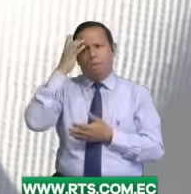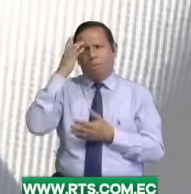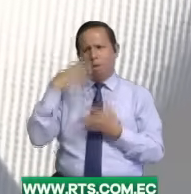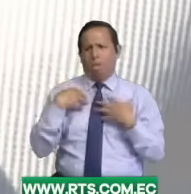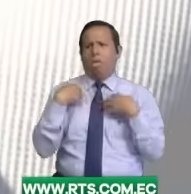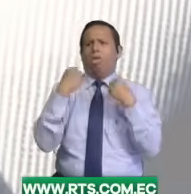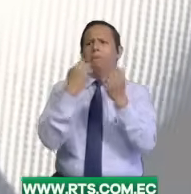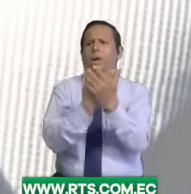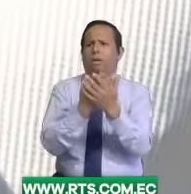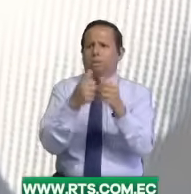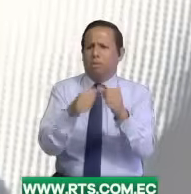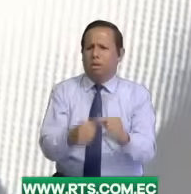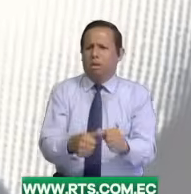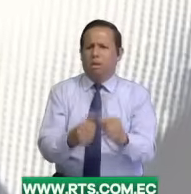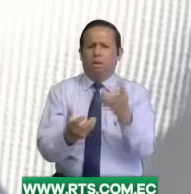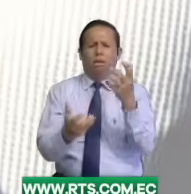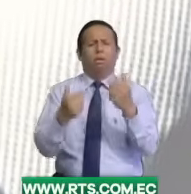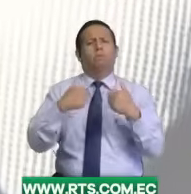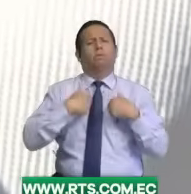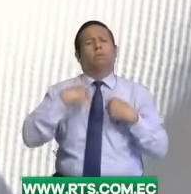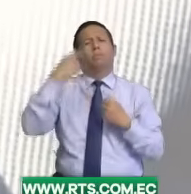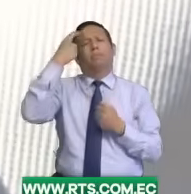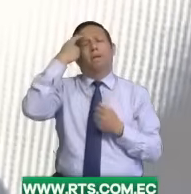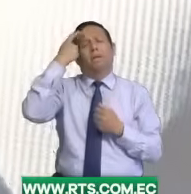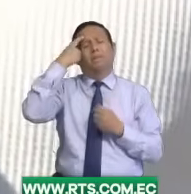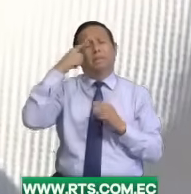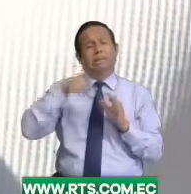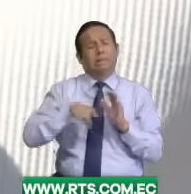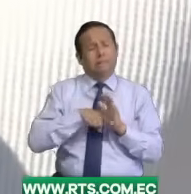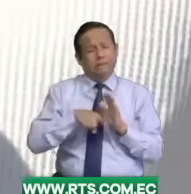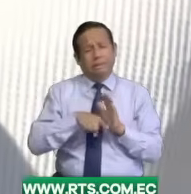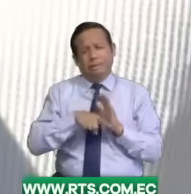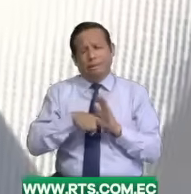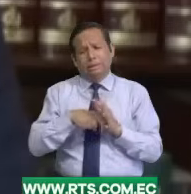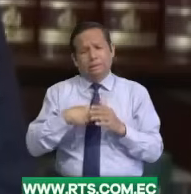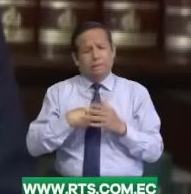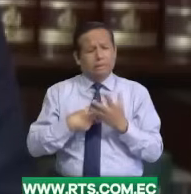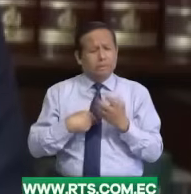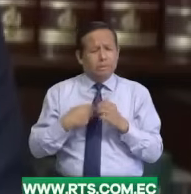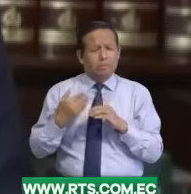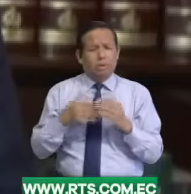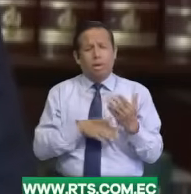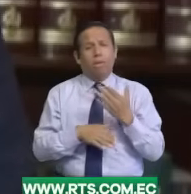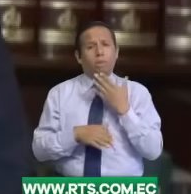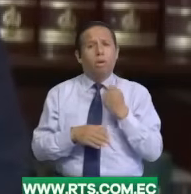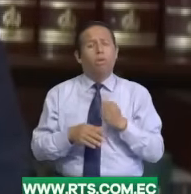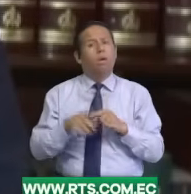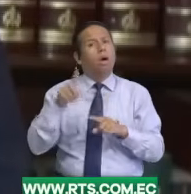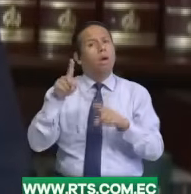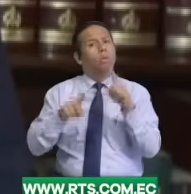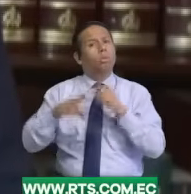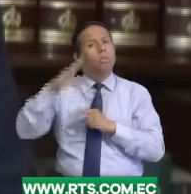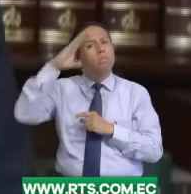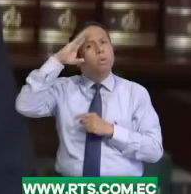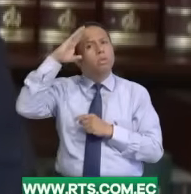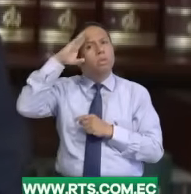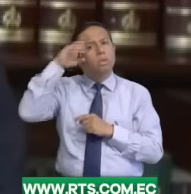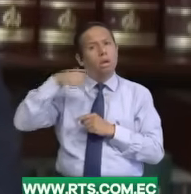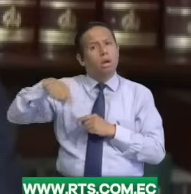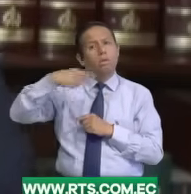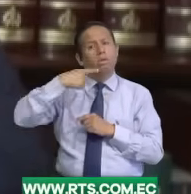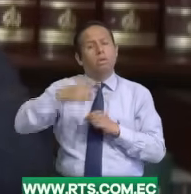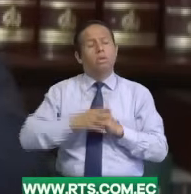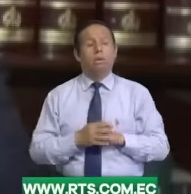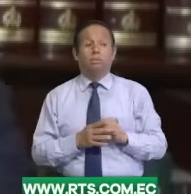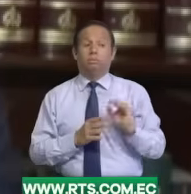cárcel. Por ahí se me cruzaban pensamientos de que querer quitarme la vida. Los propios policías le manifestaban que